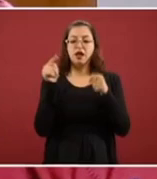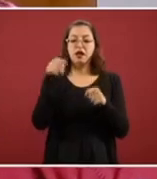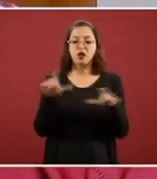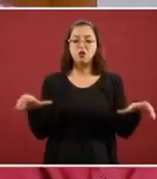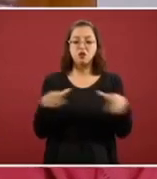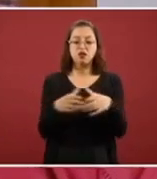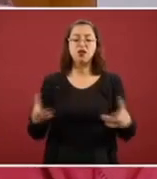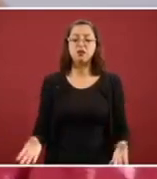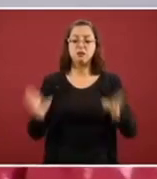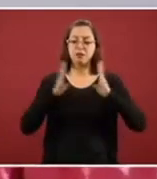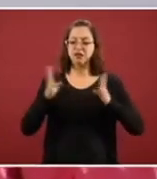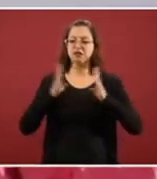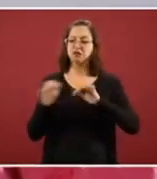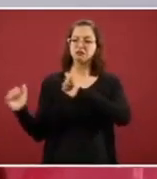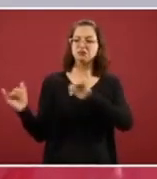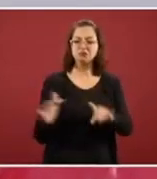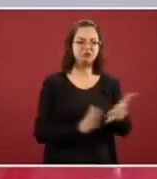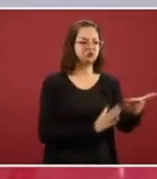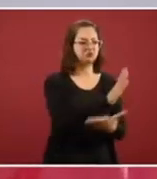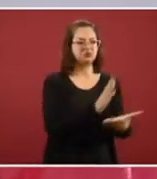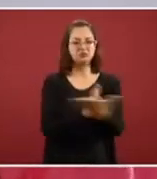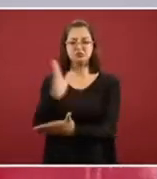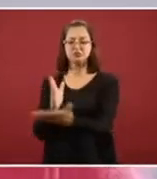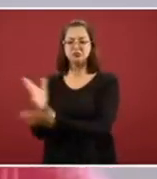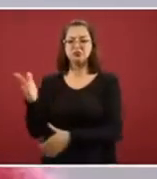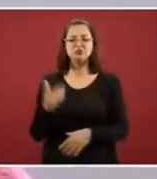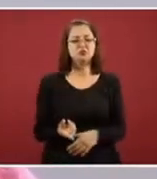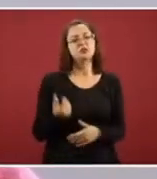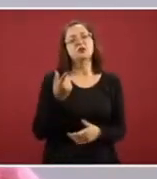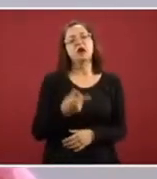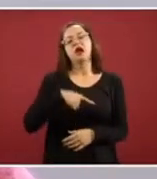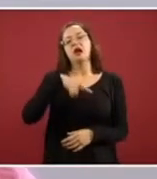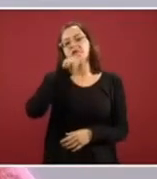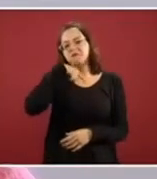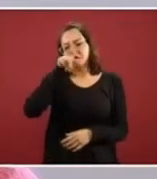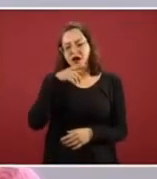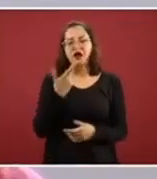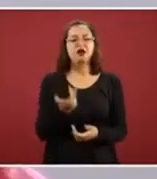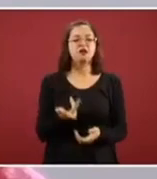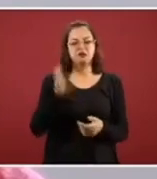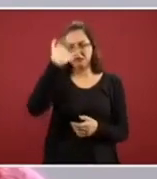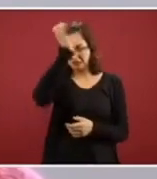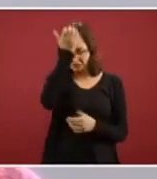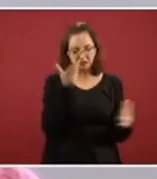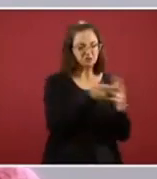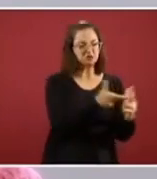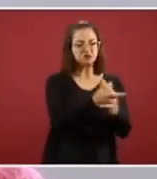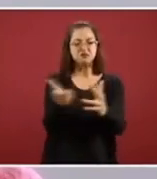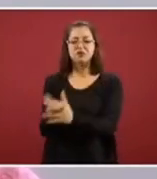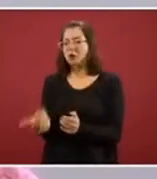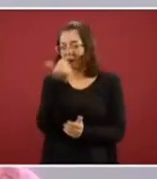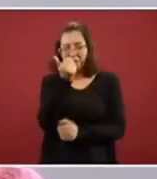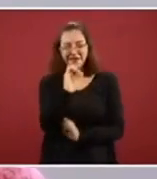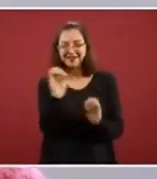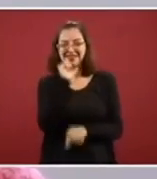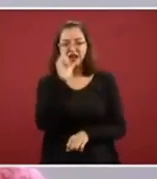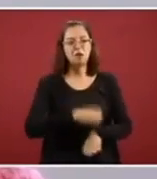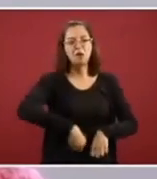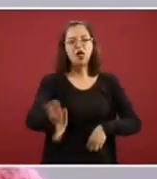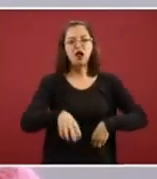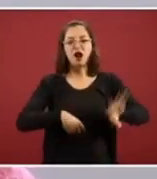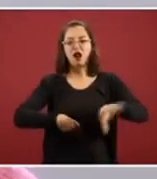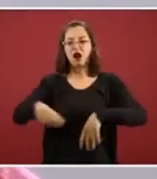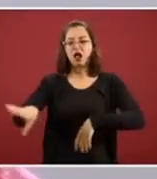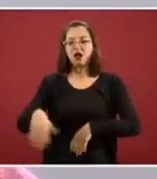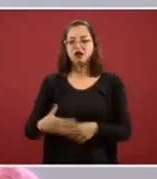se metían a las casas y mataban gallinas o chivos, pero ni se los comían porque ahí se dejaban tirados. Es cuando